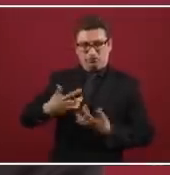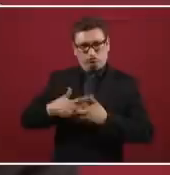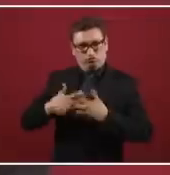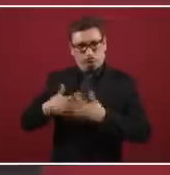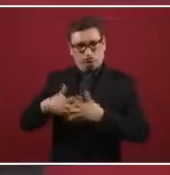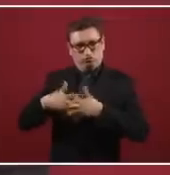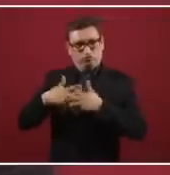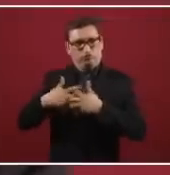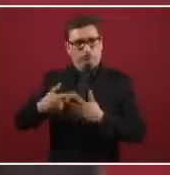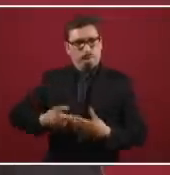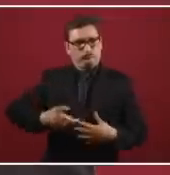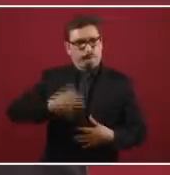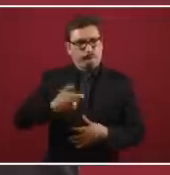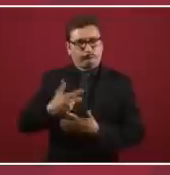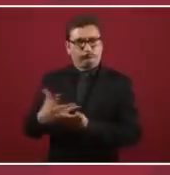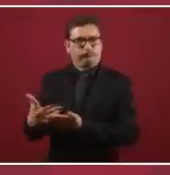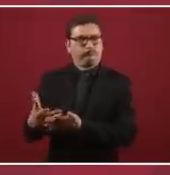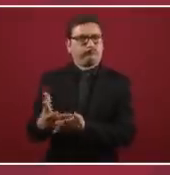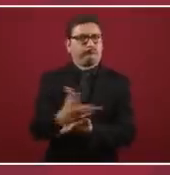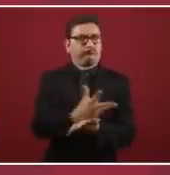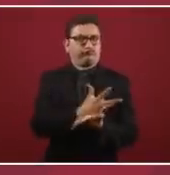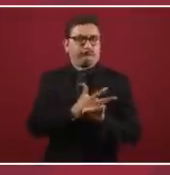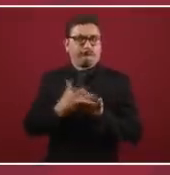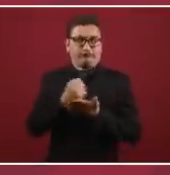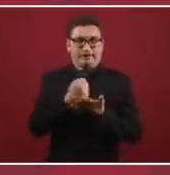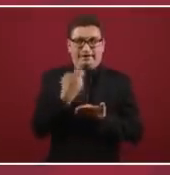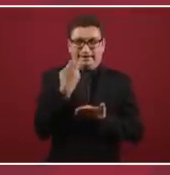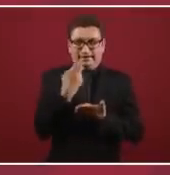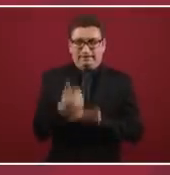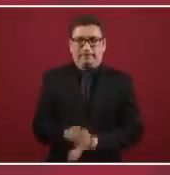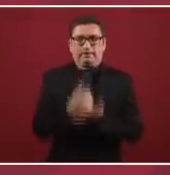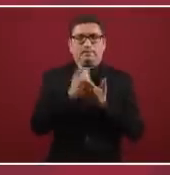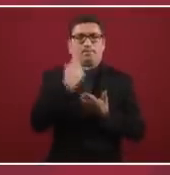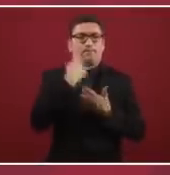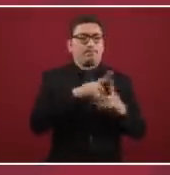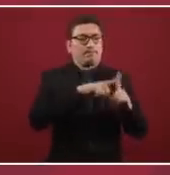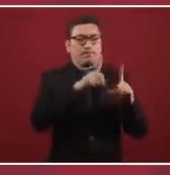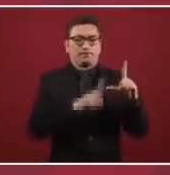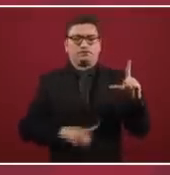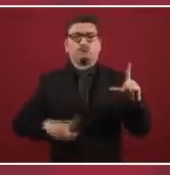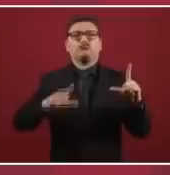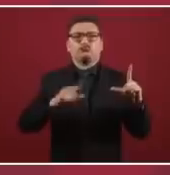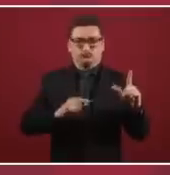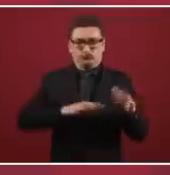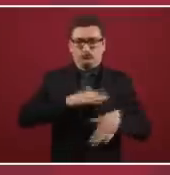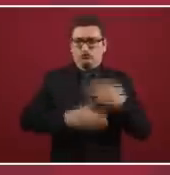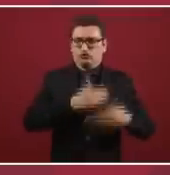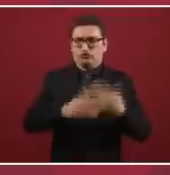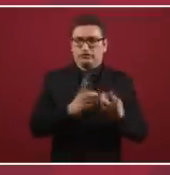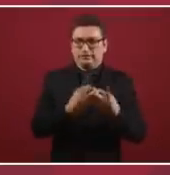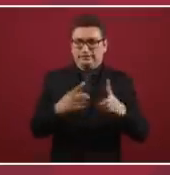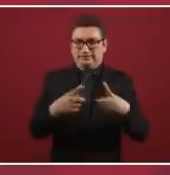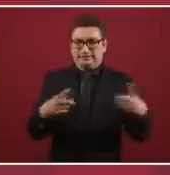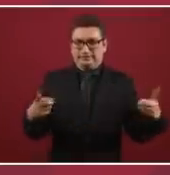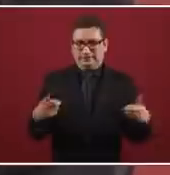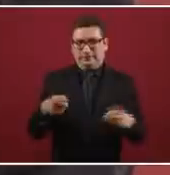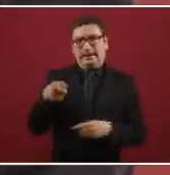a financiar el desarrollo nacional. El petróleo como palanca del